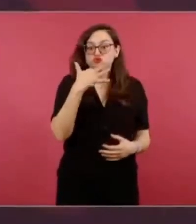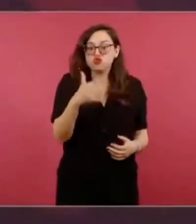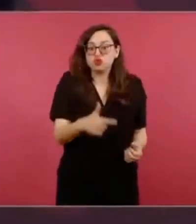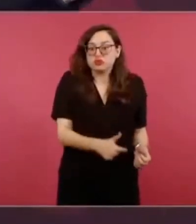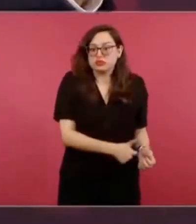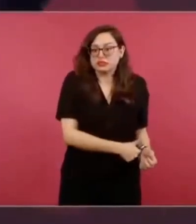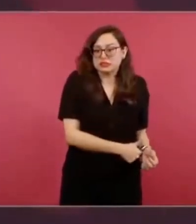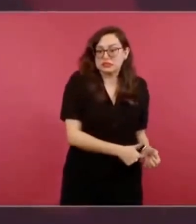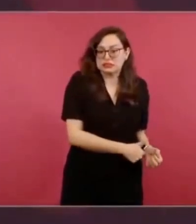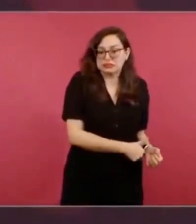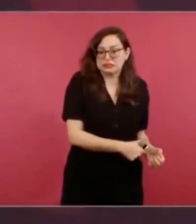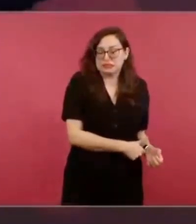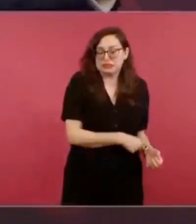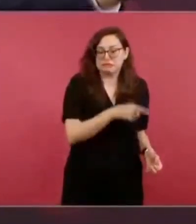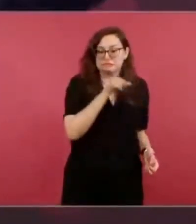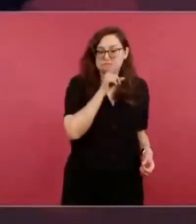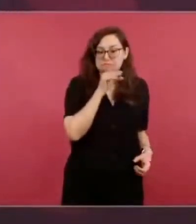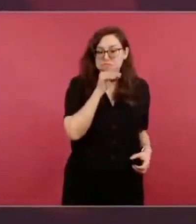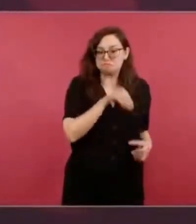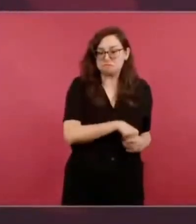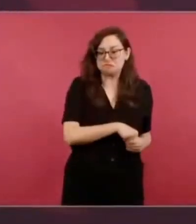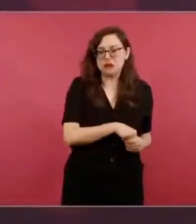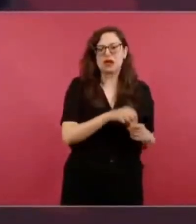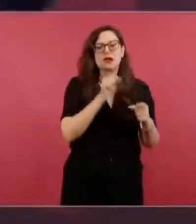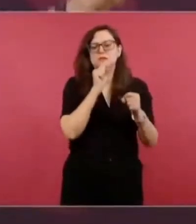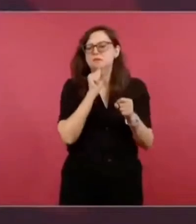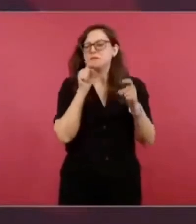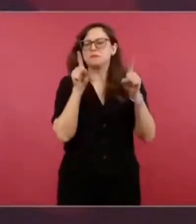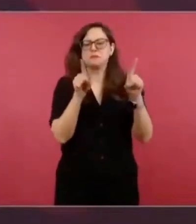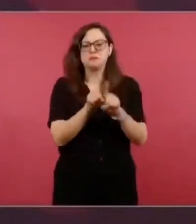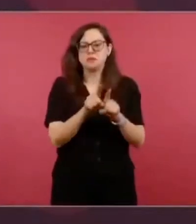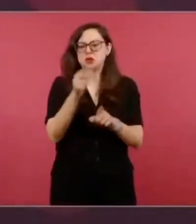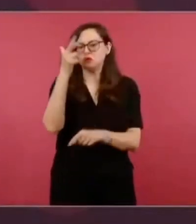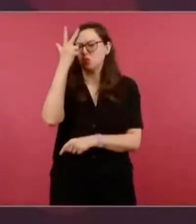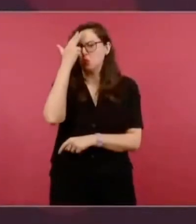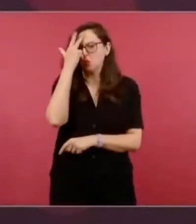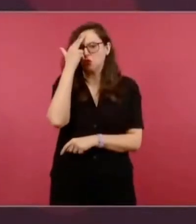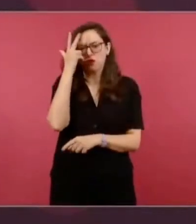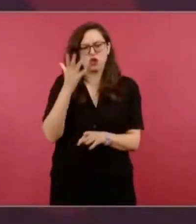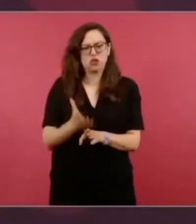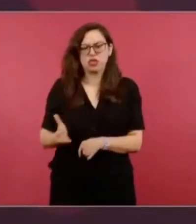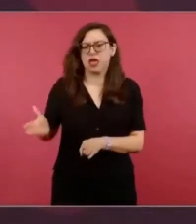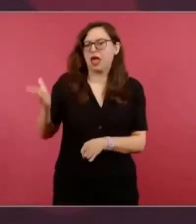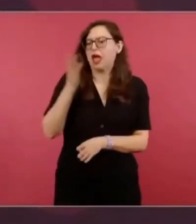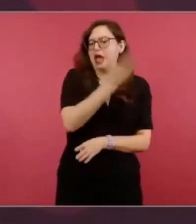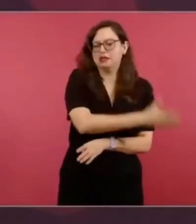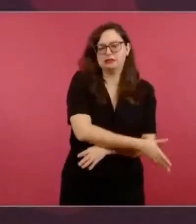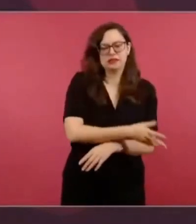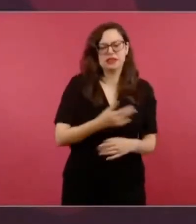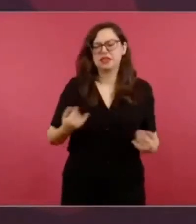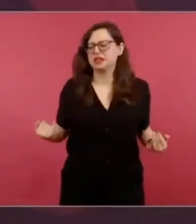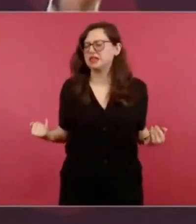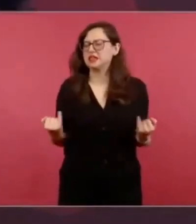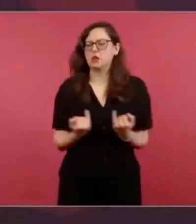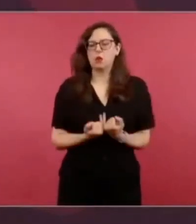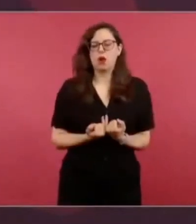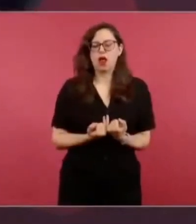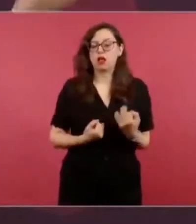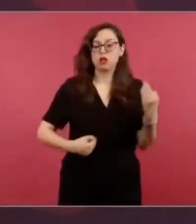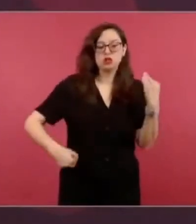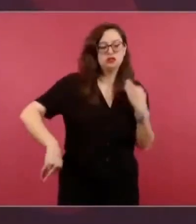Como en el porfiriato, que existían los científicos, o sea, toda una estructura de poder de la